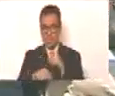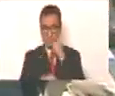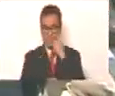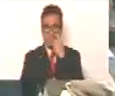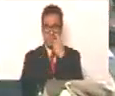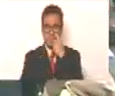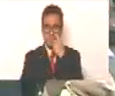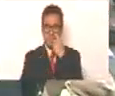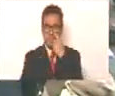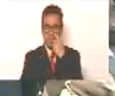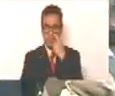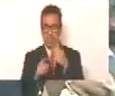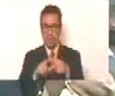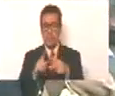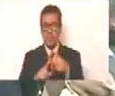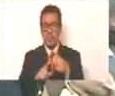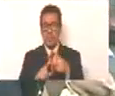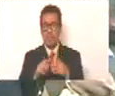Segundo, presidente.